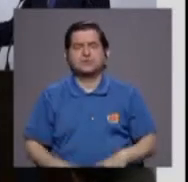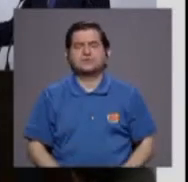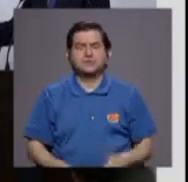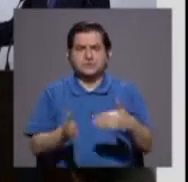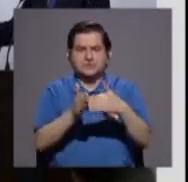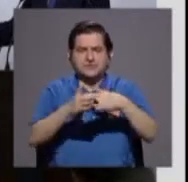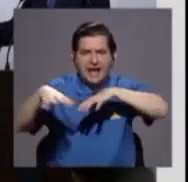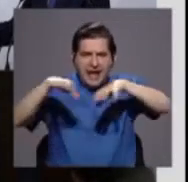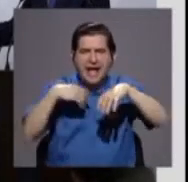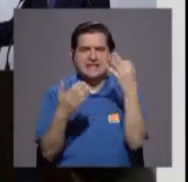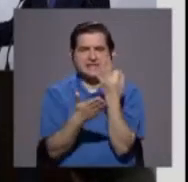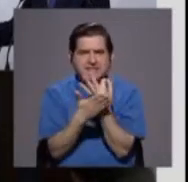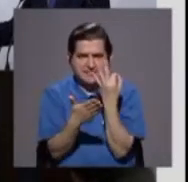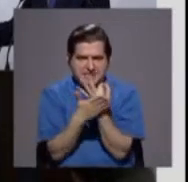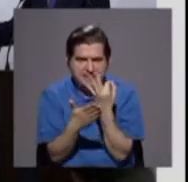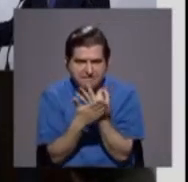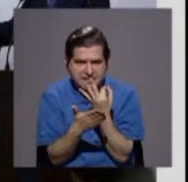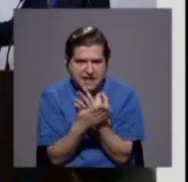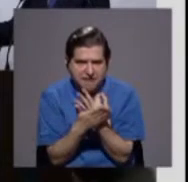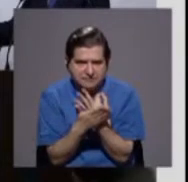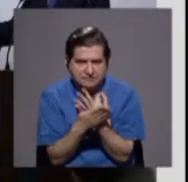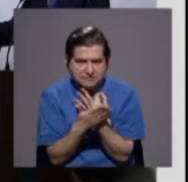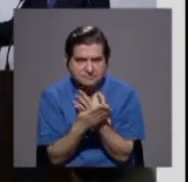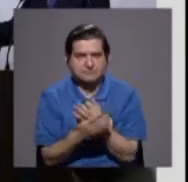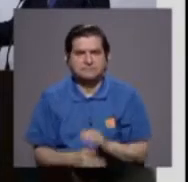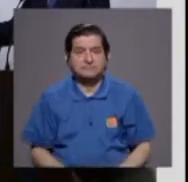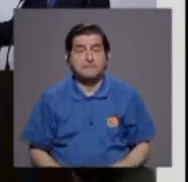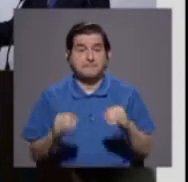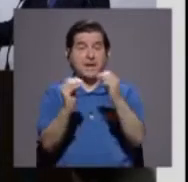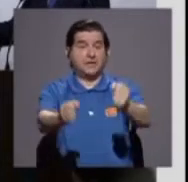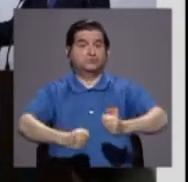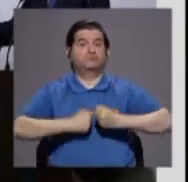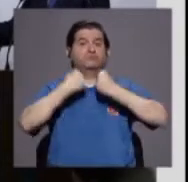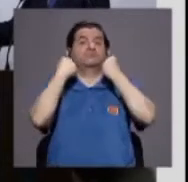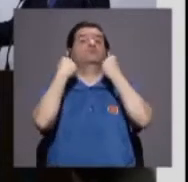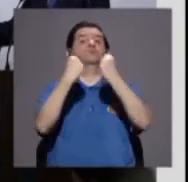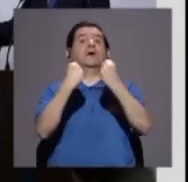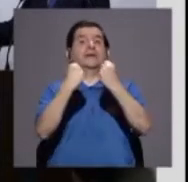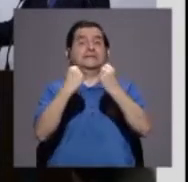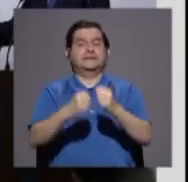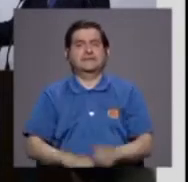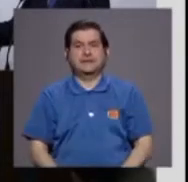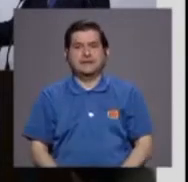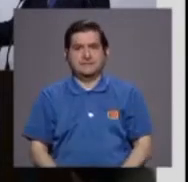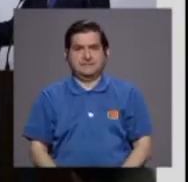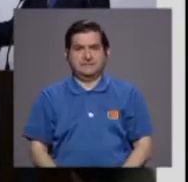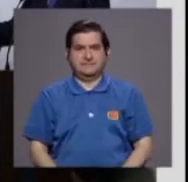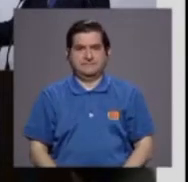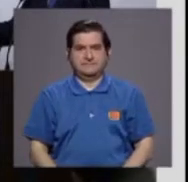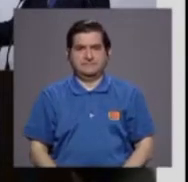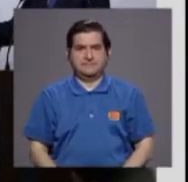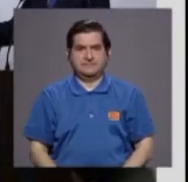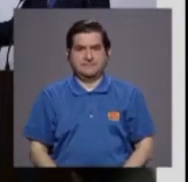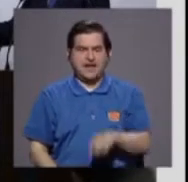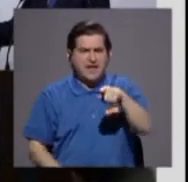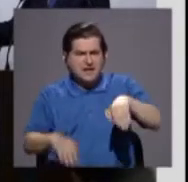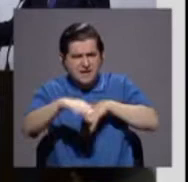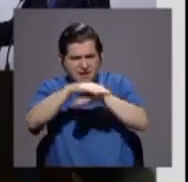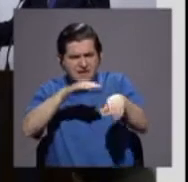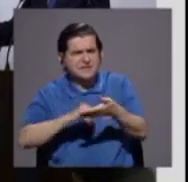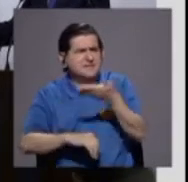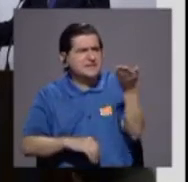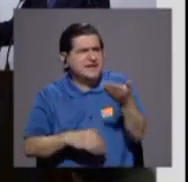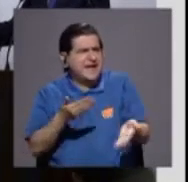reactivación financiera es el más fuerte o fue el más fuerte, y se